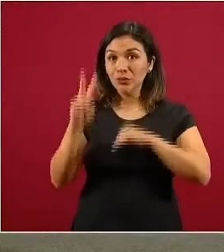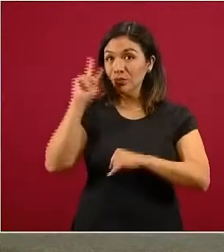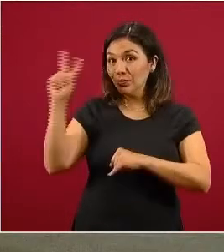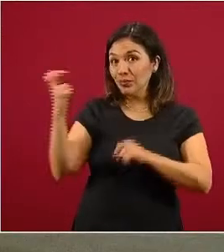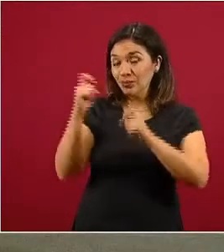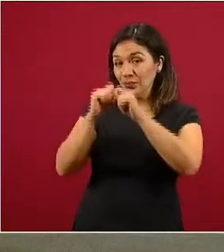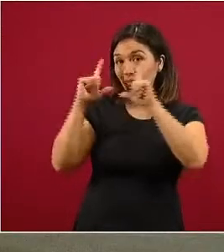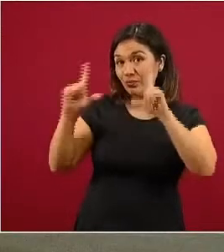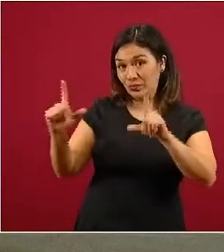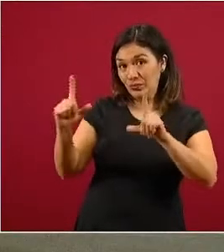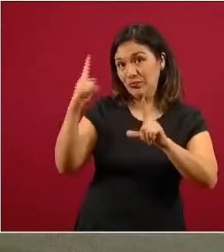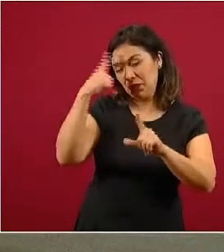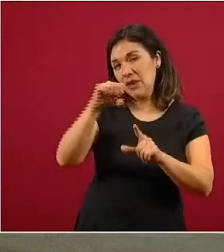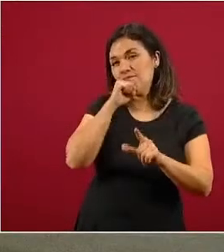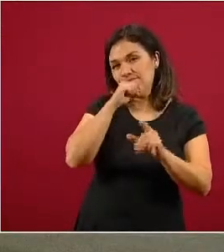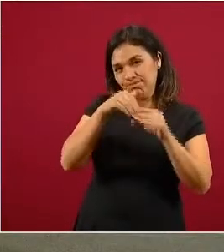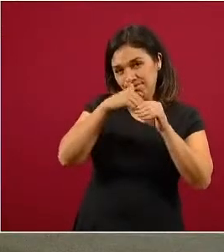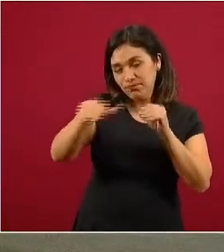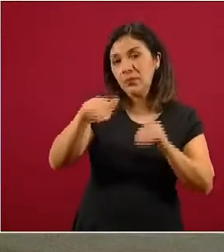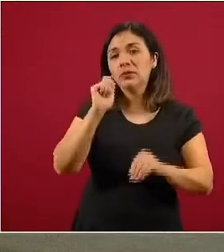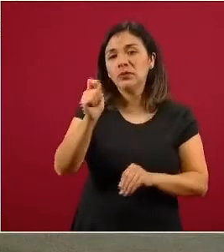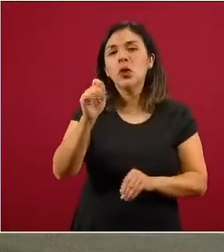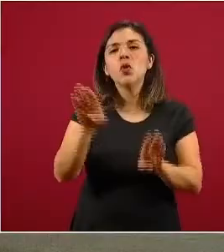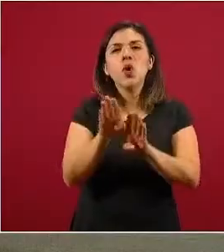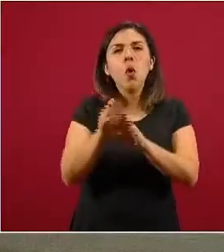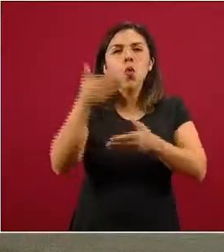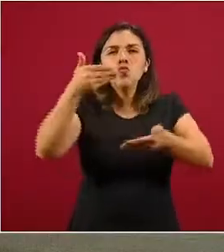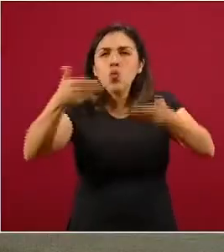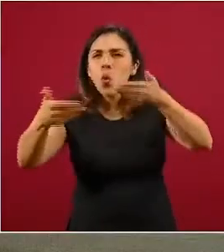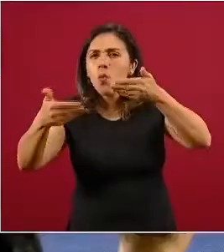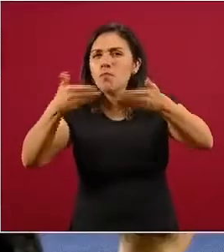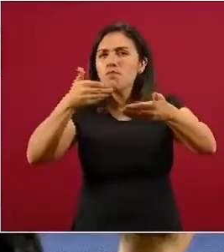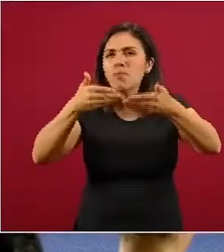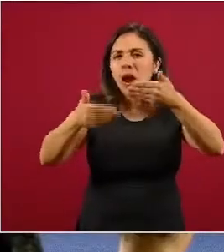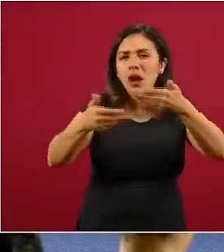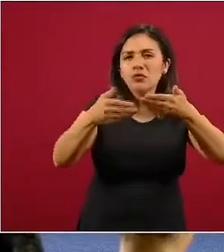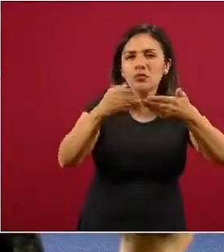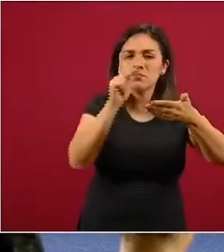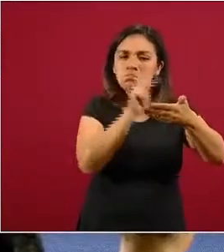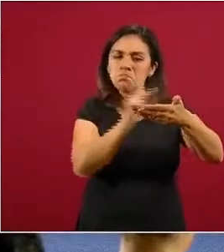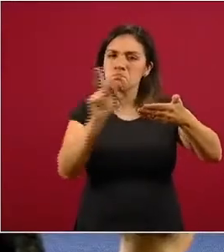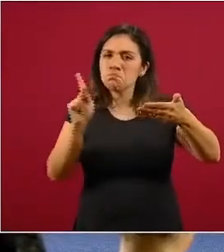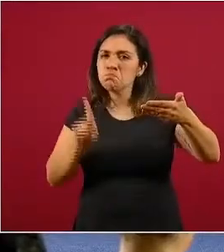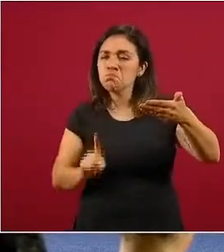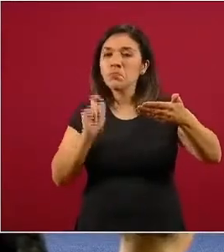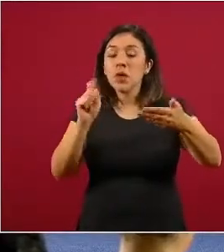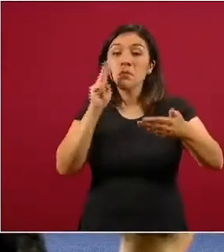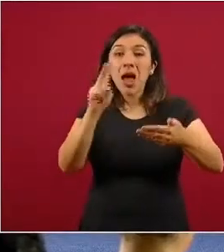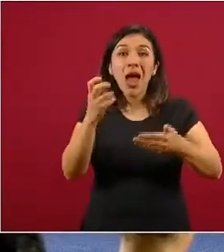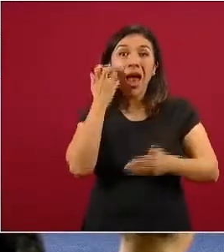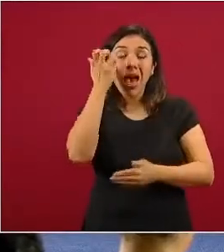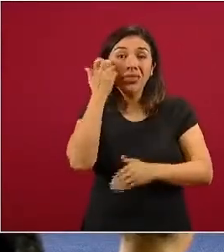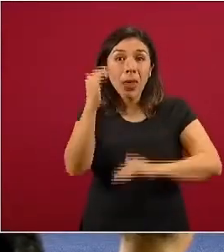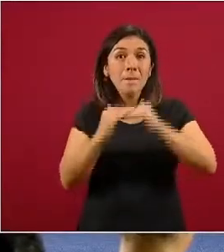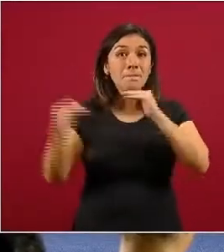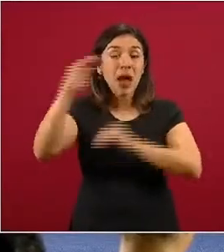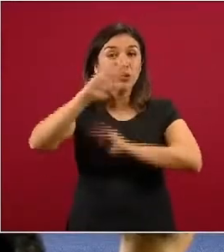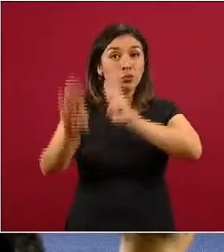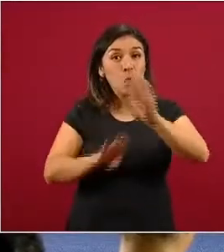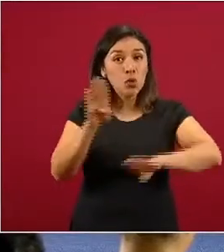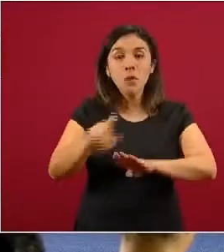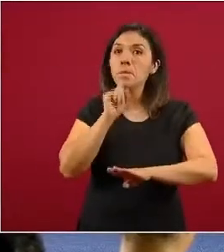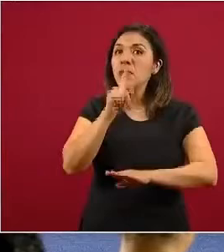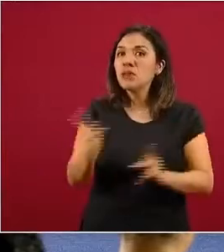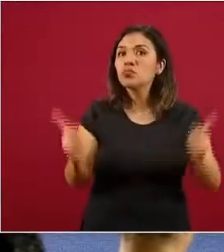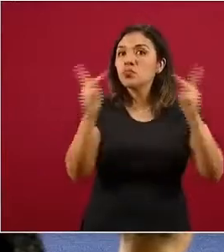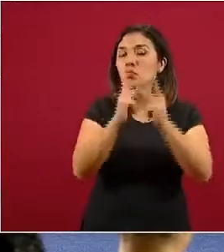3 grandes categorías o en 4 grandes categorías, aquellos 65 años y más, donde se ve un importante exceso, pero posiblemente el